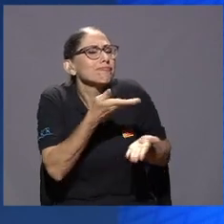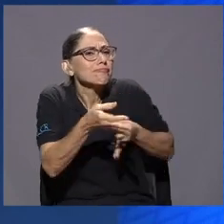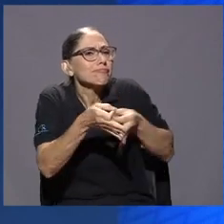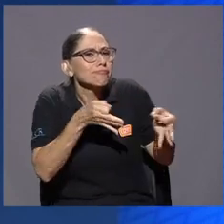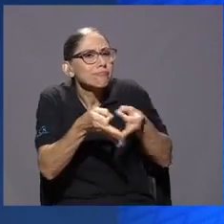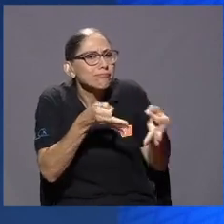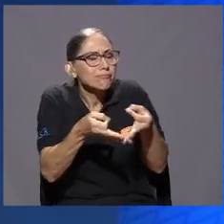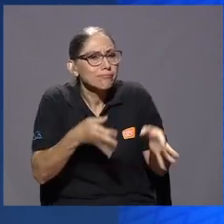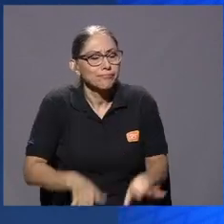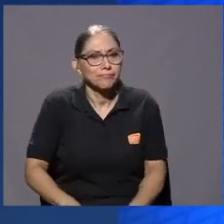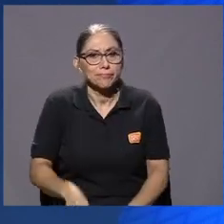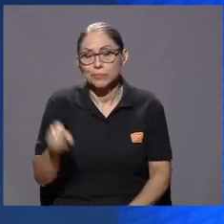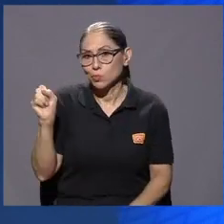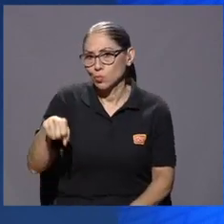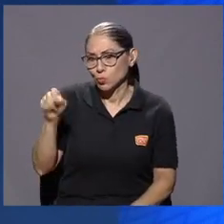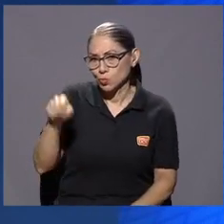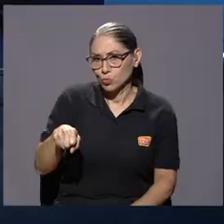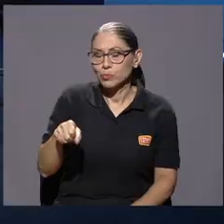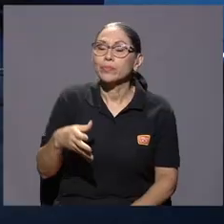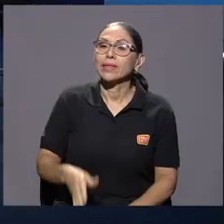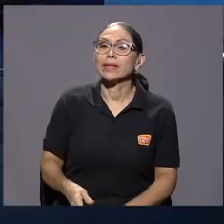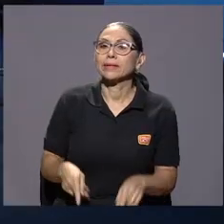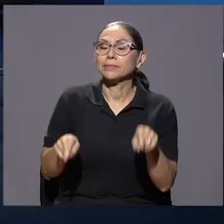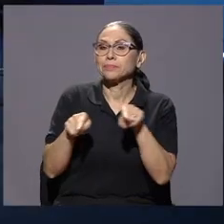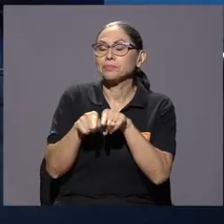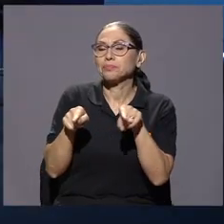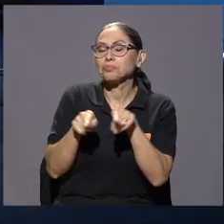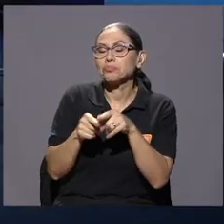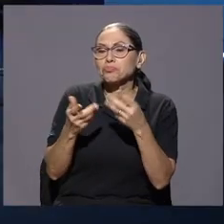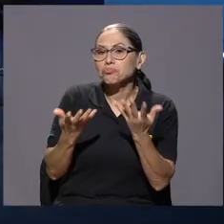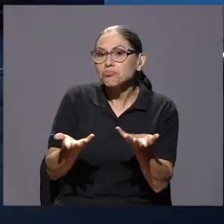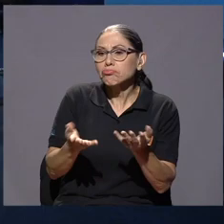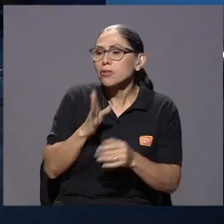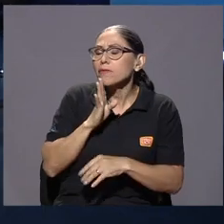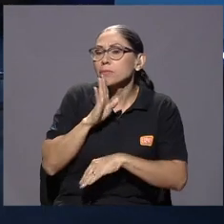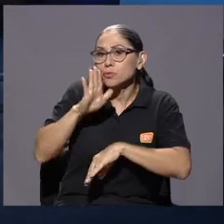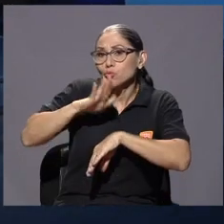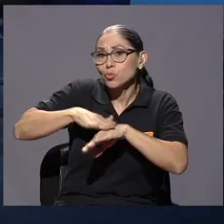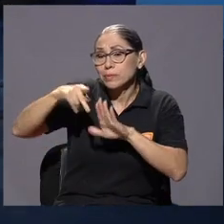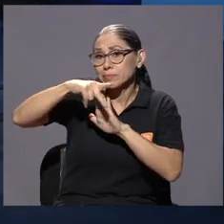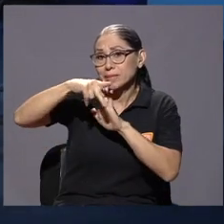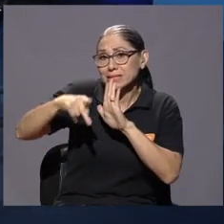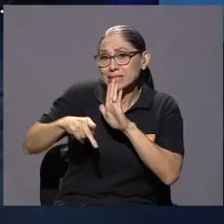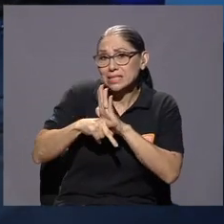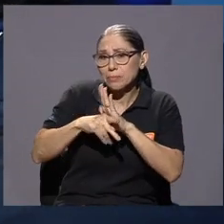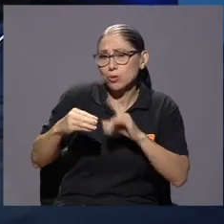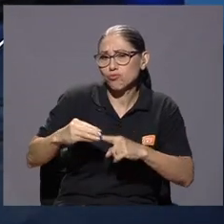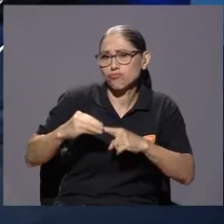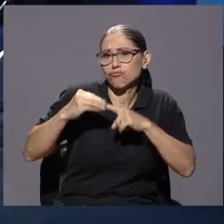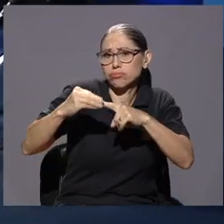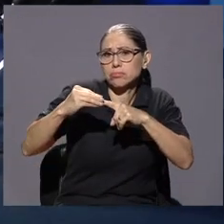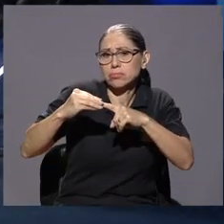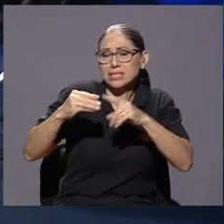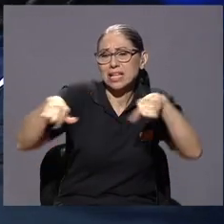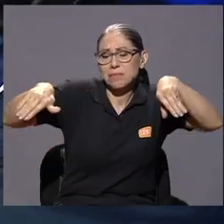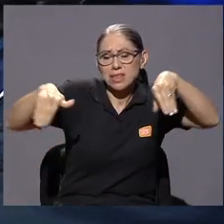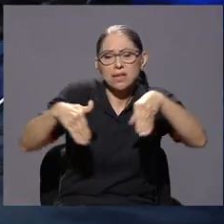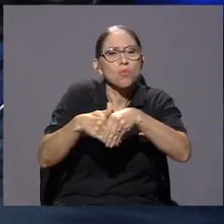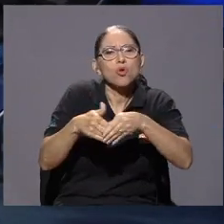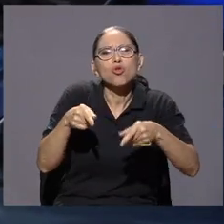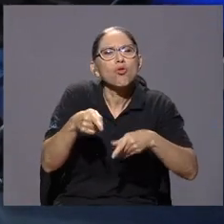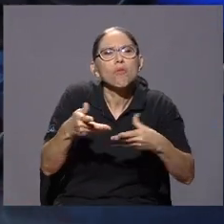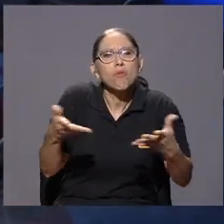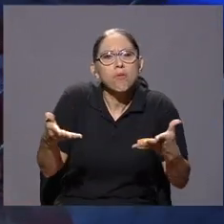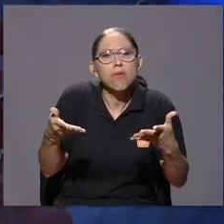ver si nos lo explicas. Claro, por supuesto. Conversábamos también de que un principio básico del matrimonio